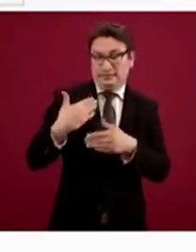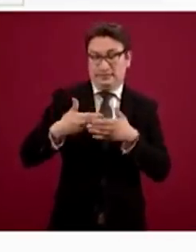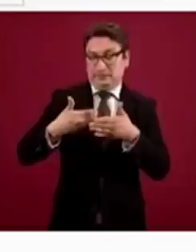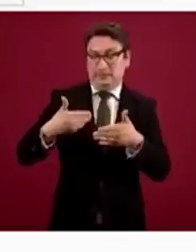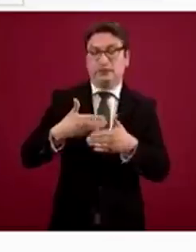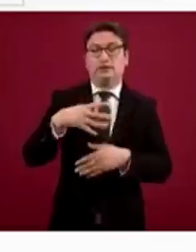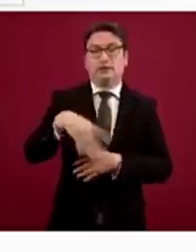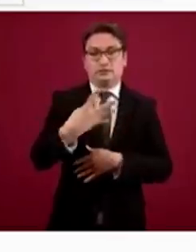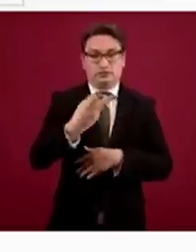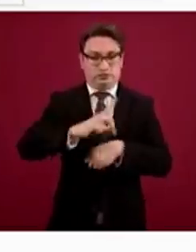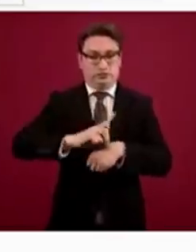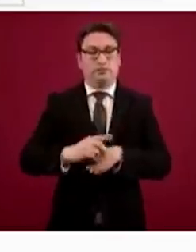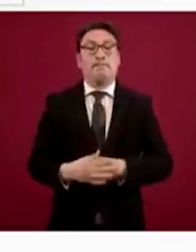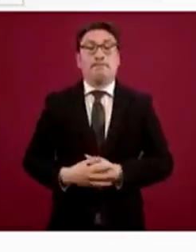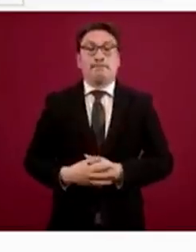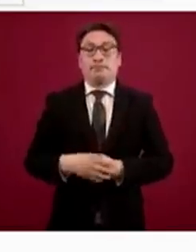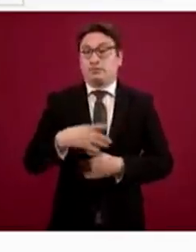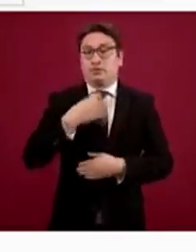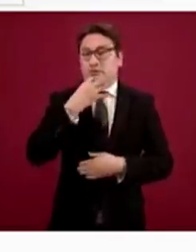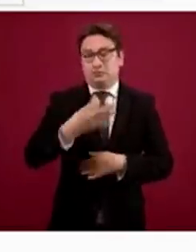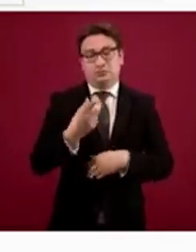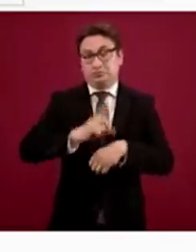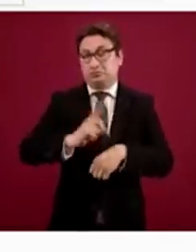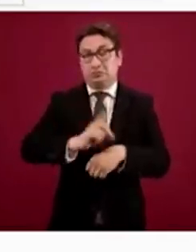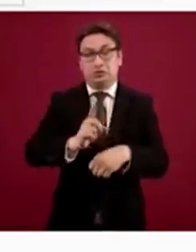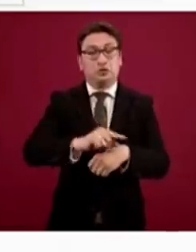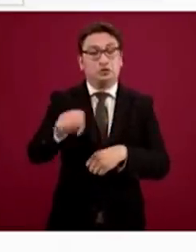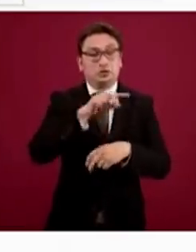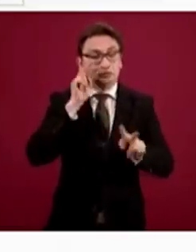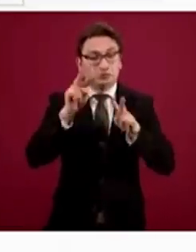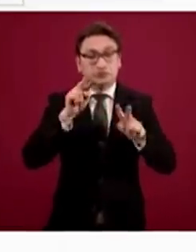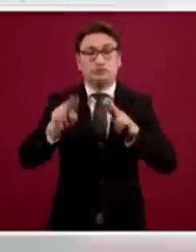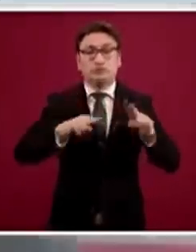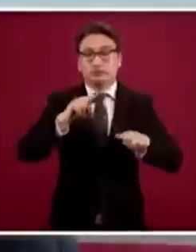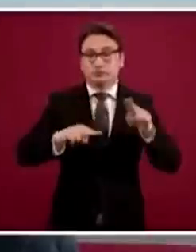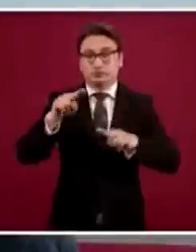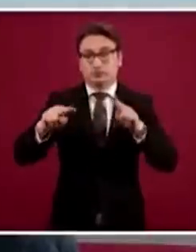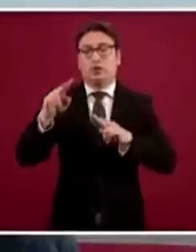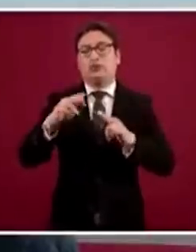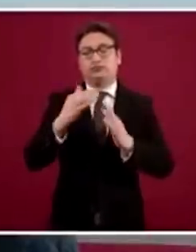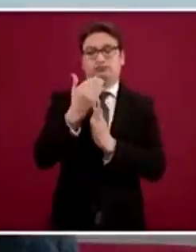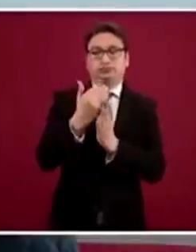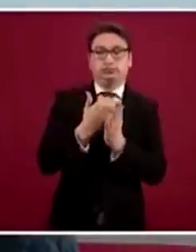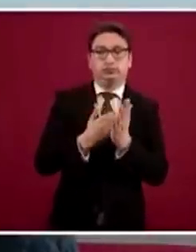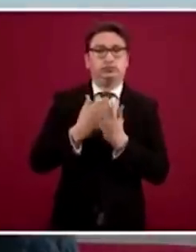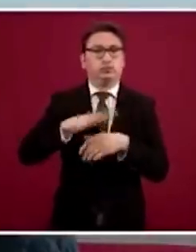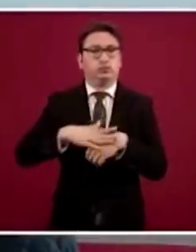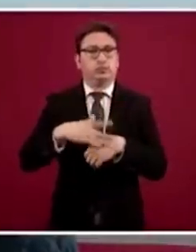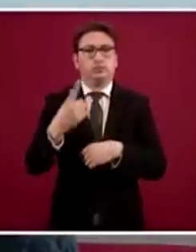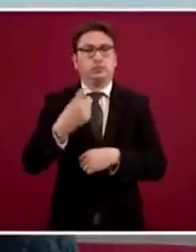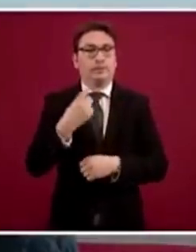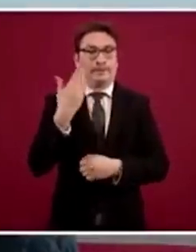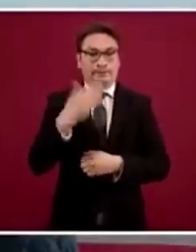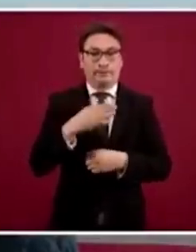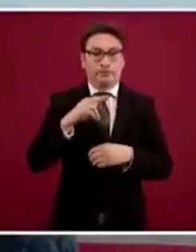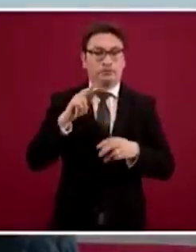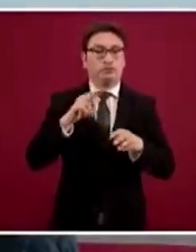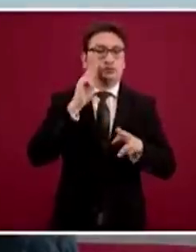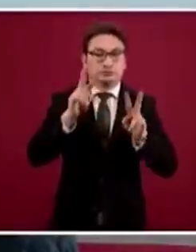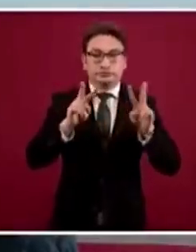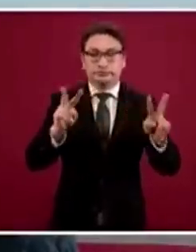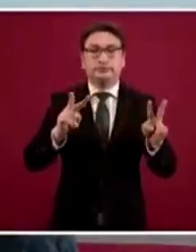pueden notar como lo decimos todos los días que esta proporción ha ido disminuyendo esto es porque estamos apreciando ya